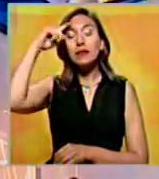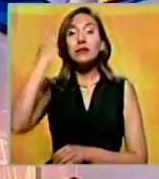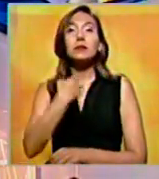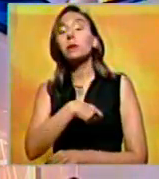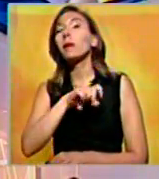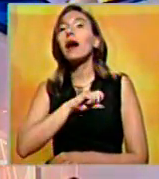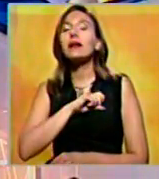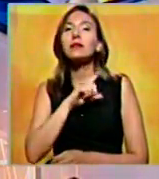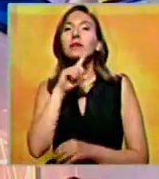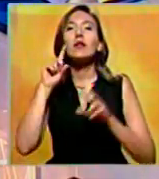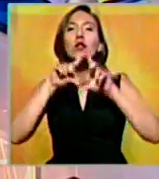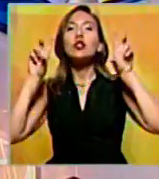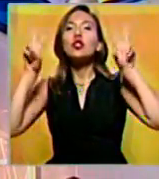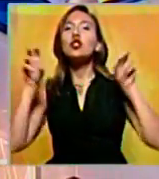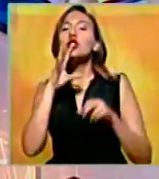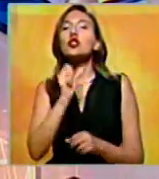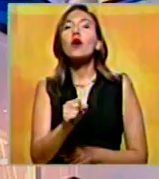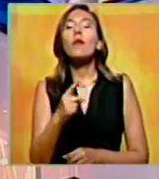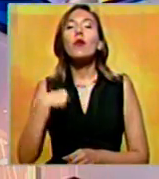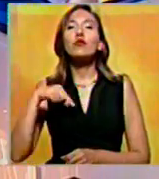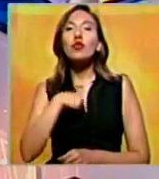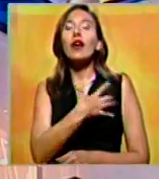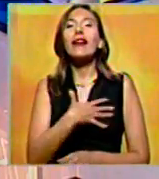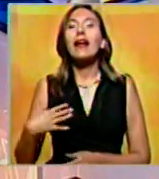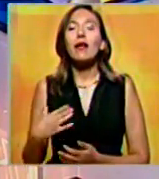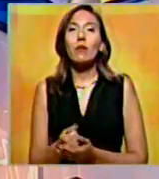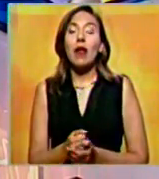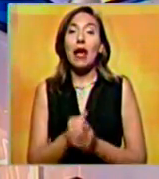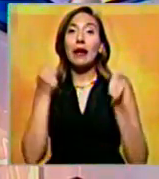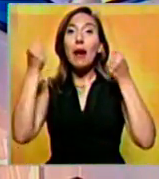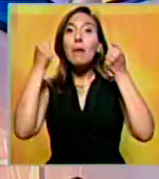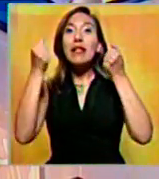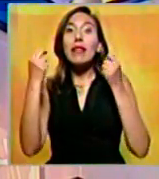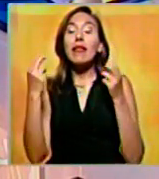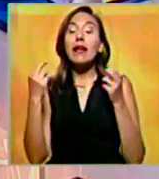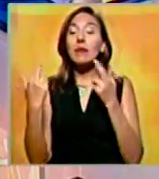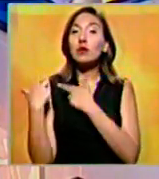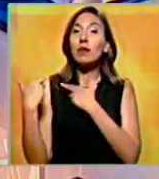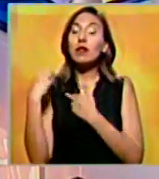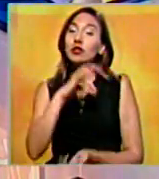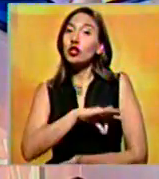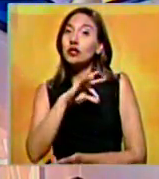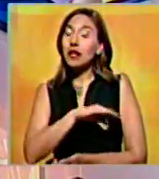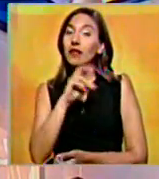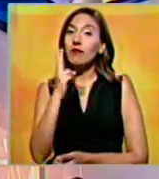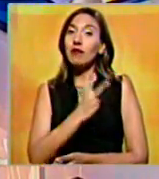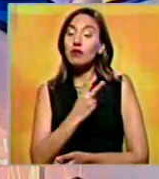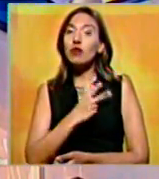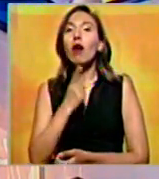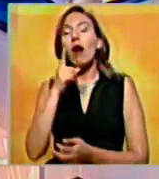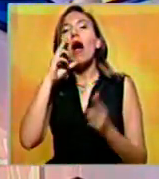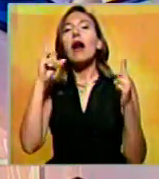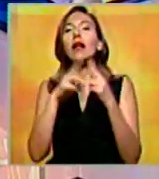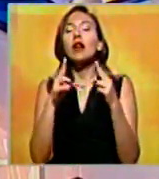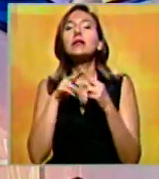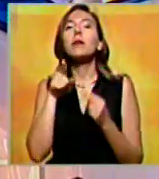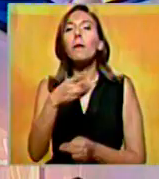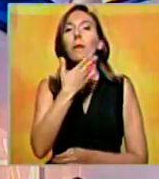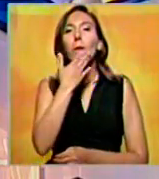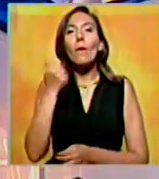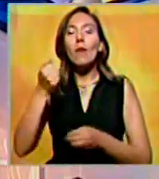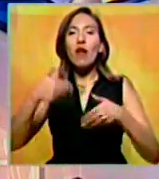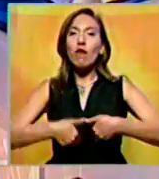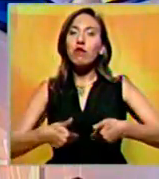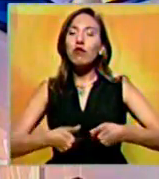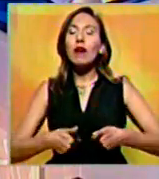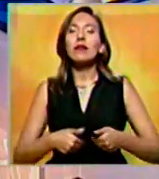que queremos, la campaña de responsabilidad social de Venevisión fue reconocida como una de las mejores iniciativas en responsabilidad social en la